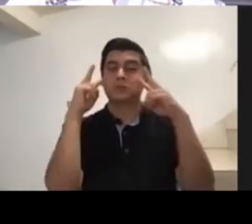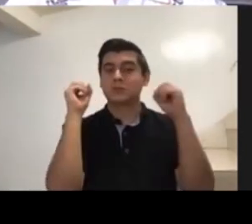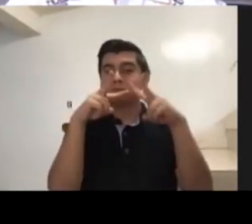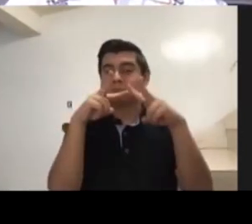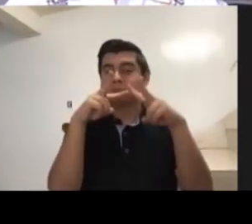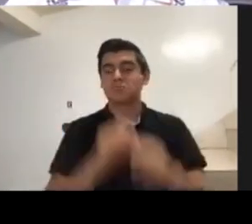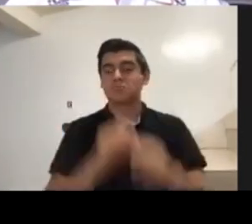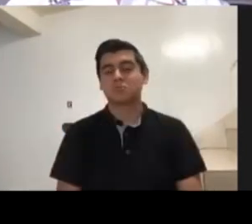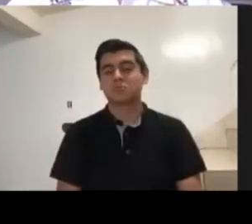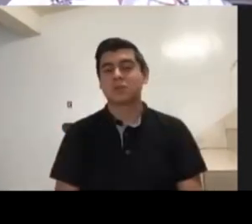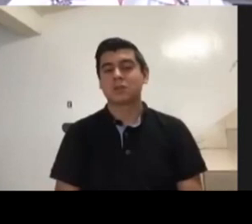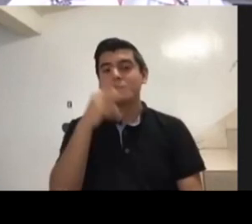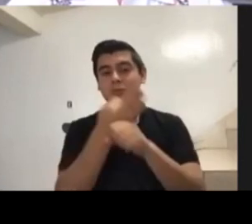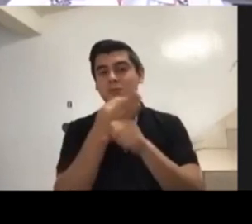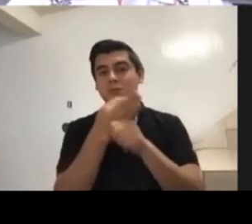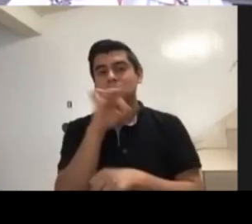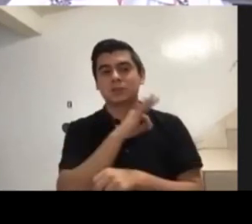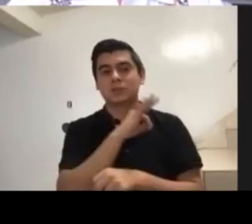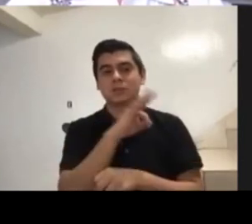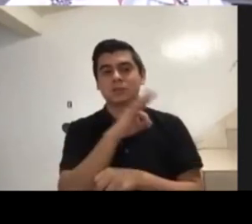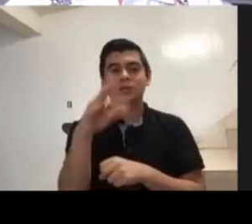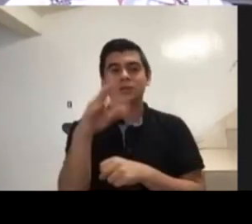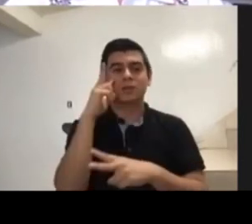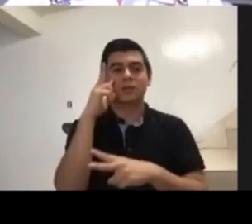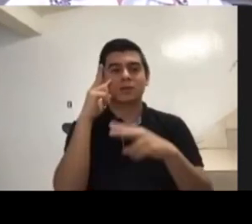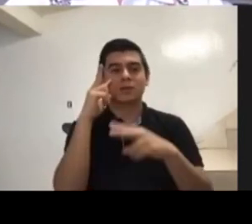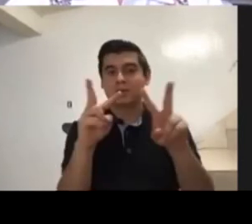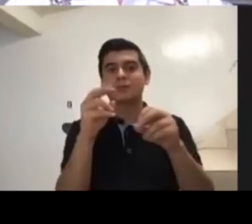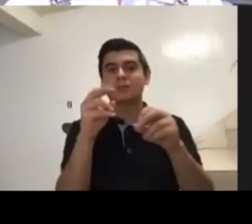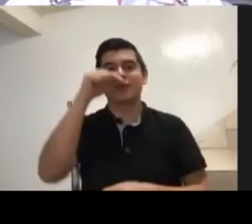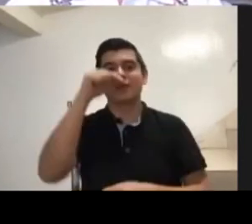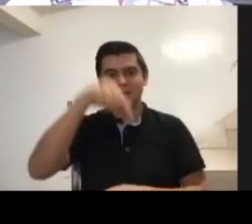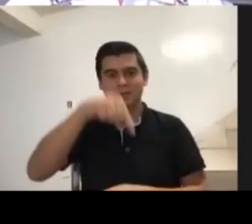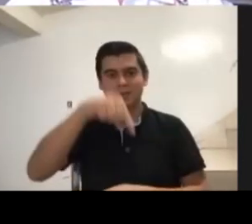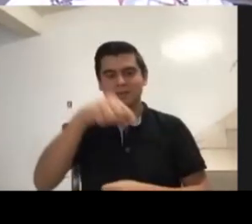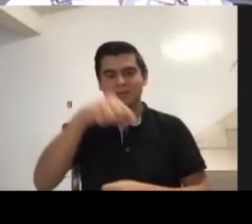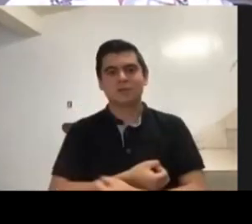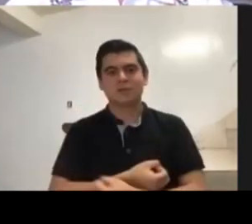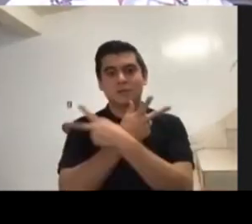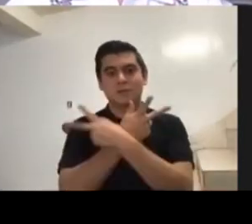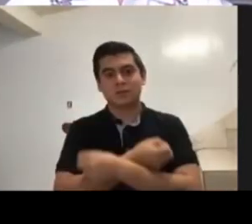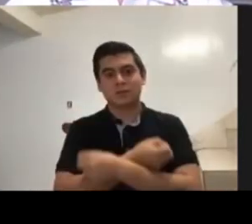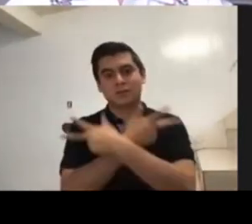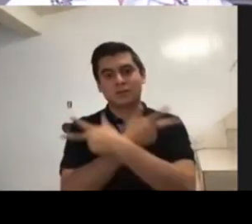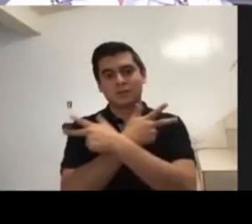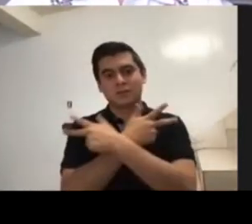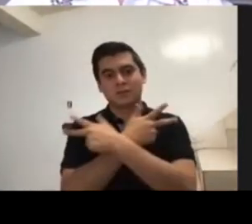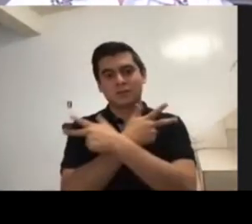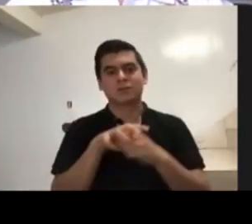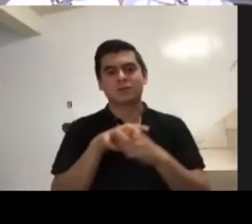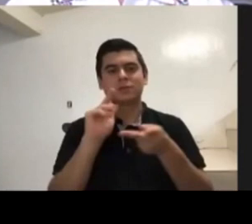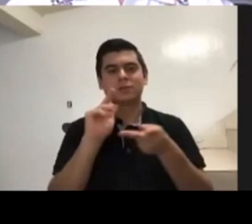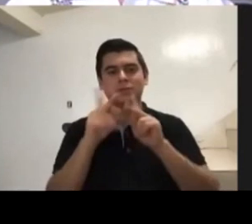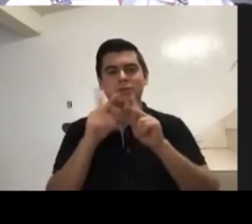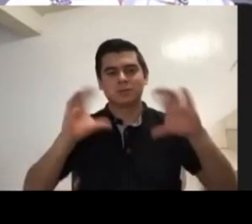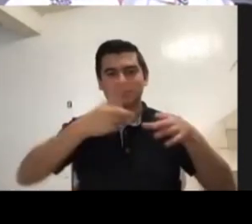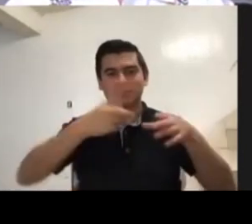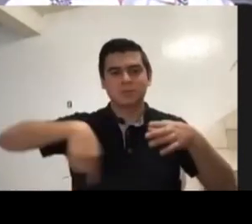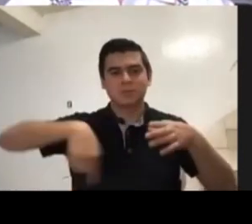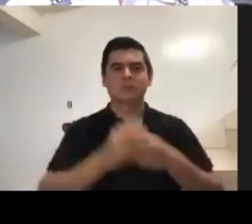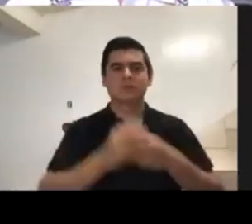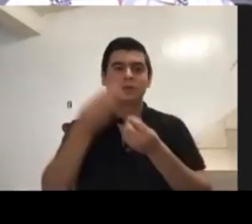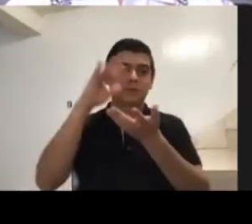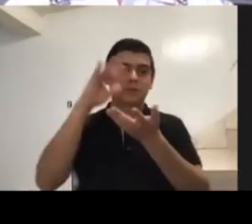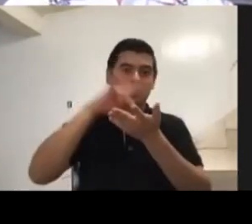de verles simultáneamente aquí en esta conversación. Le agradezco mucho a